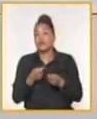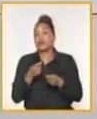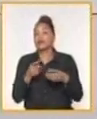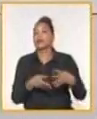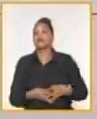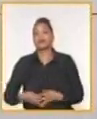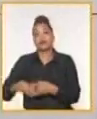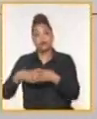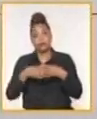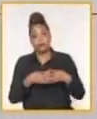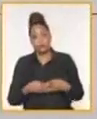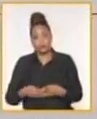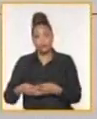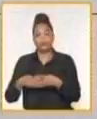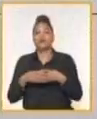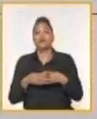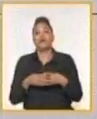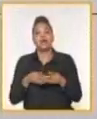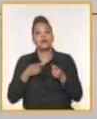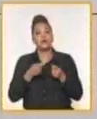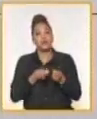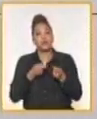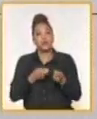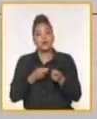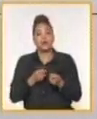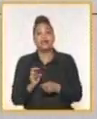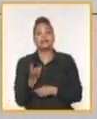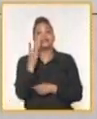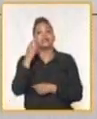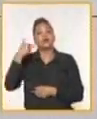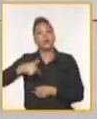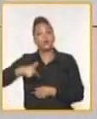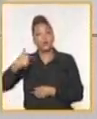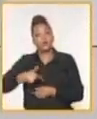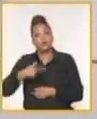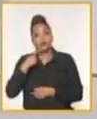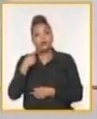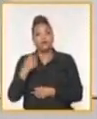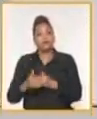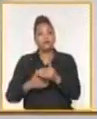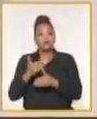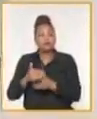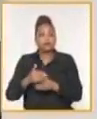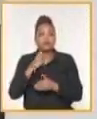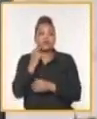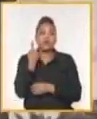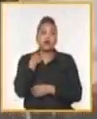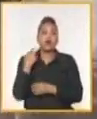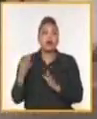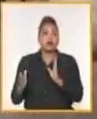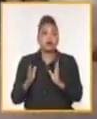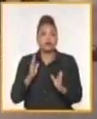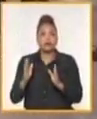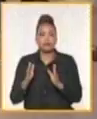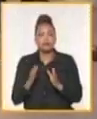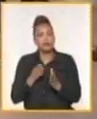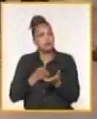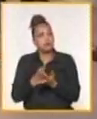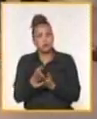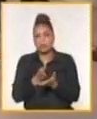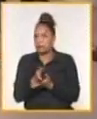el banquillo de los acusados en 3 juicios, lo están procesando hace ya más de 1 año y sigue por